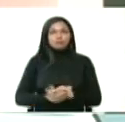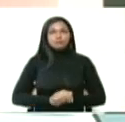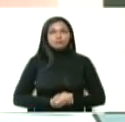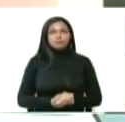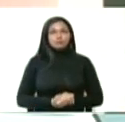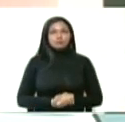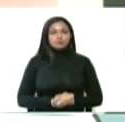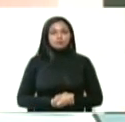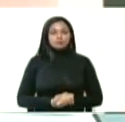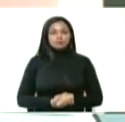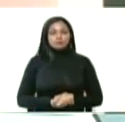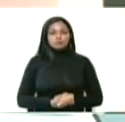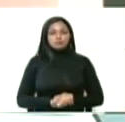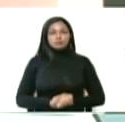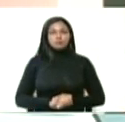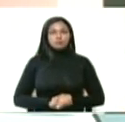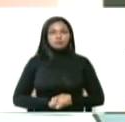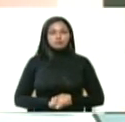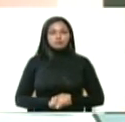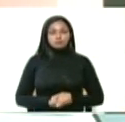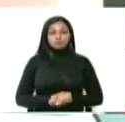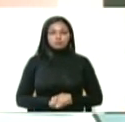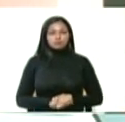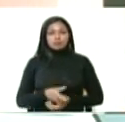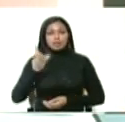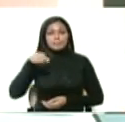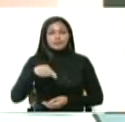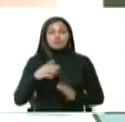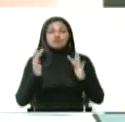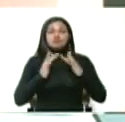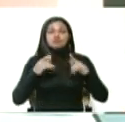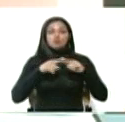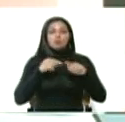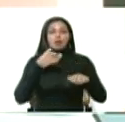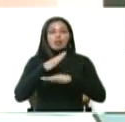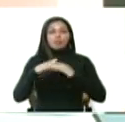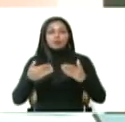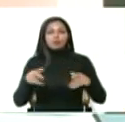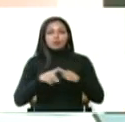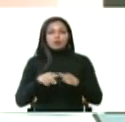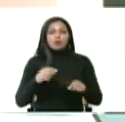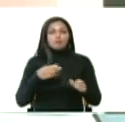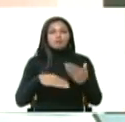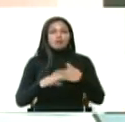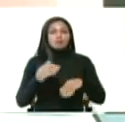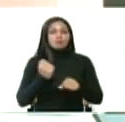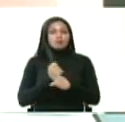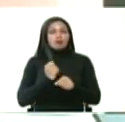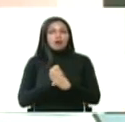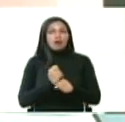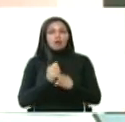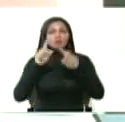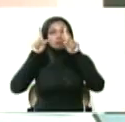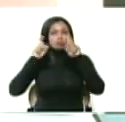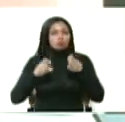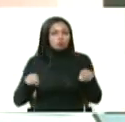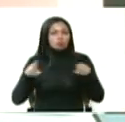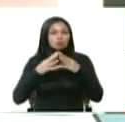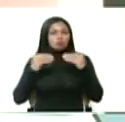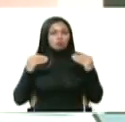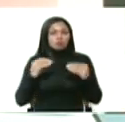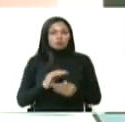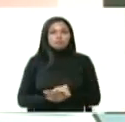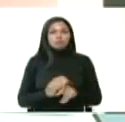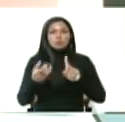Guarena, también era contacto y fue trabajado, examinado,